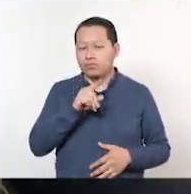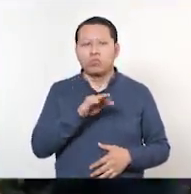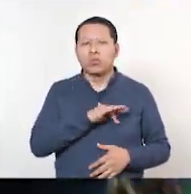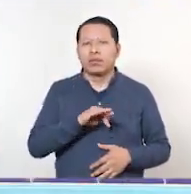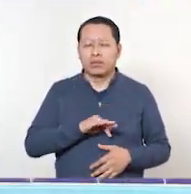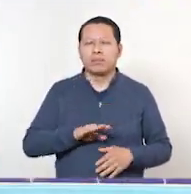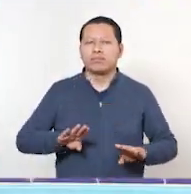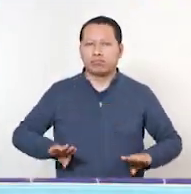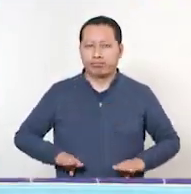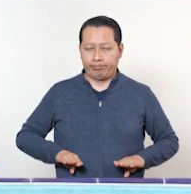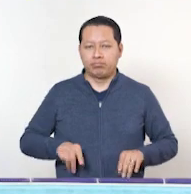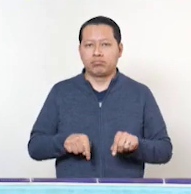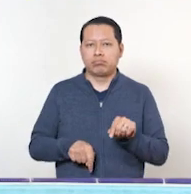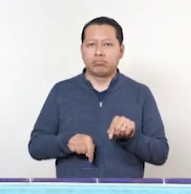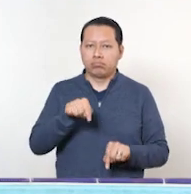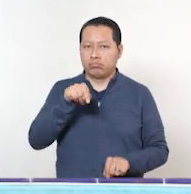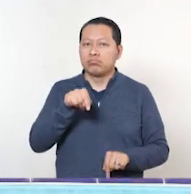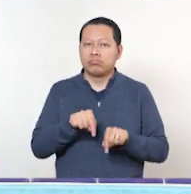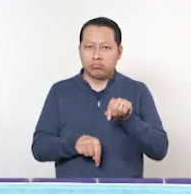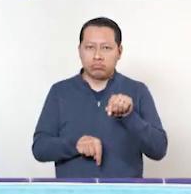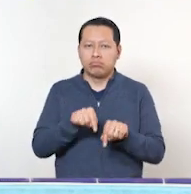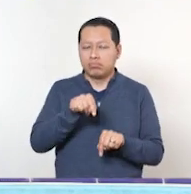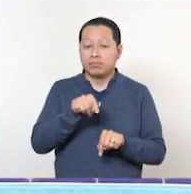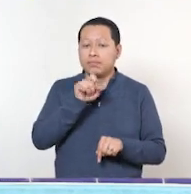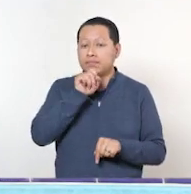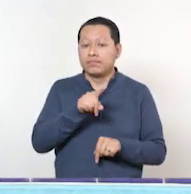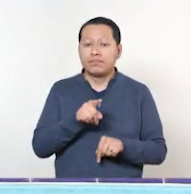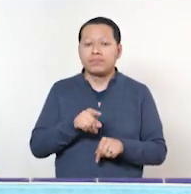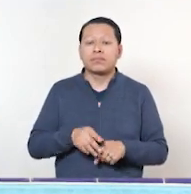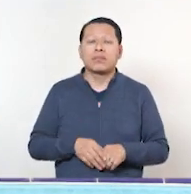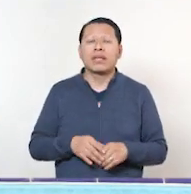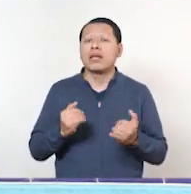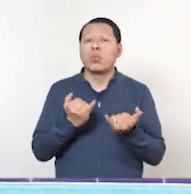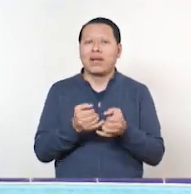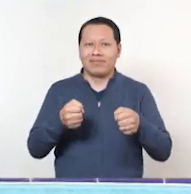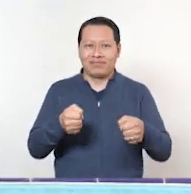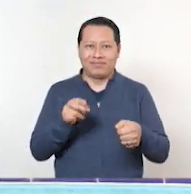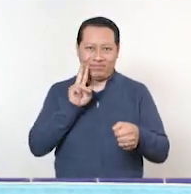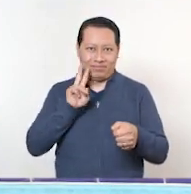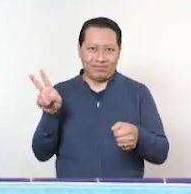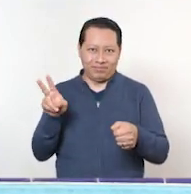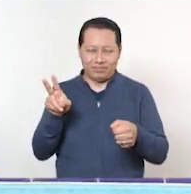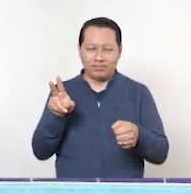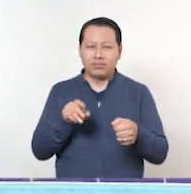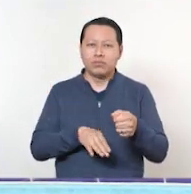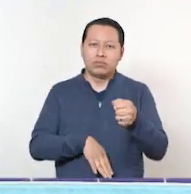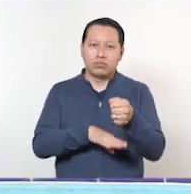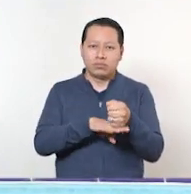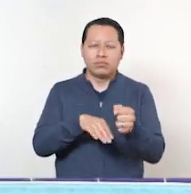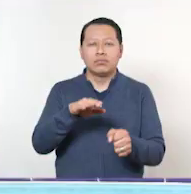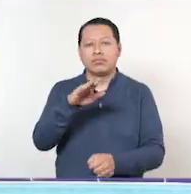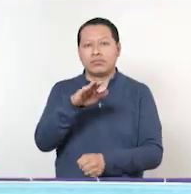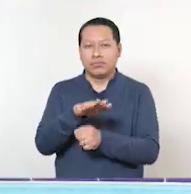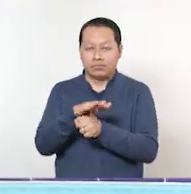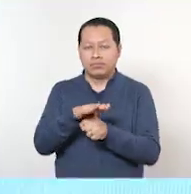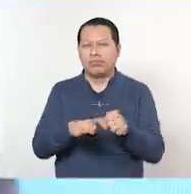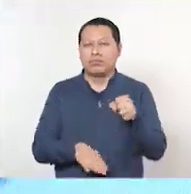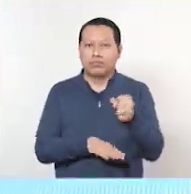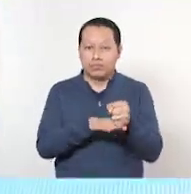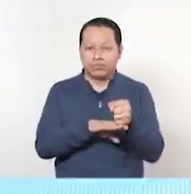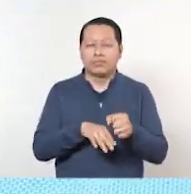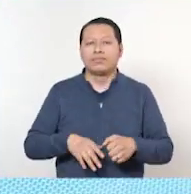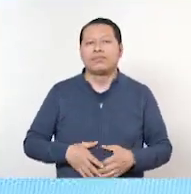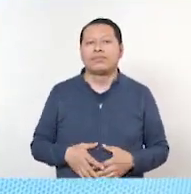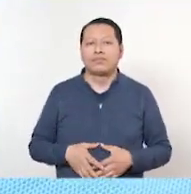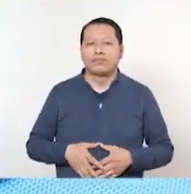a la altura de nuestra cintura. Vamos a hacer que peguen nuestras manos y vamos a alternar derecha,